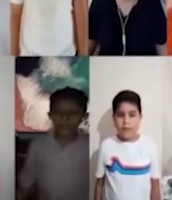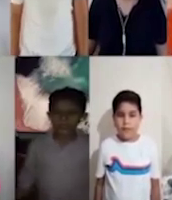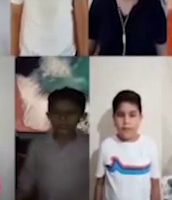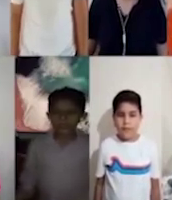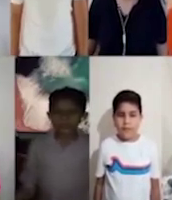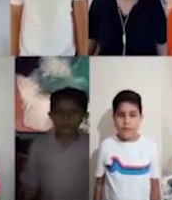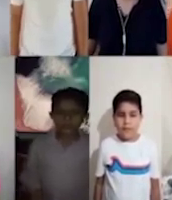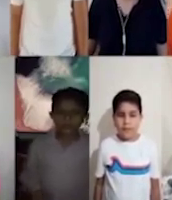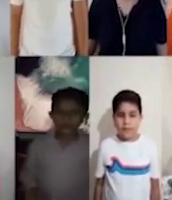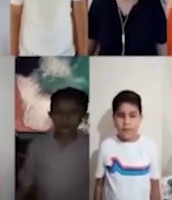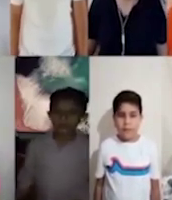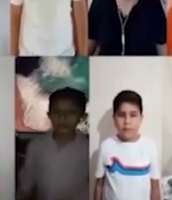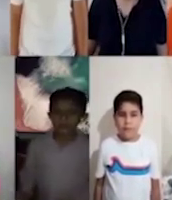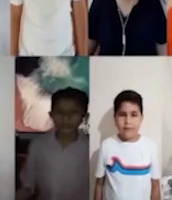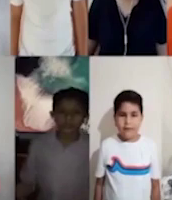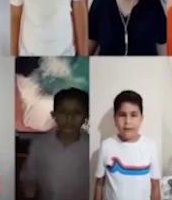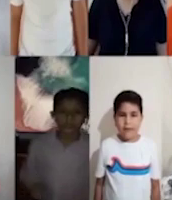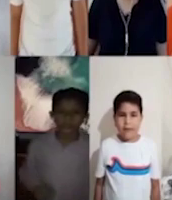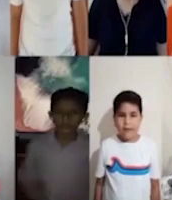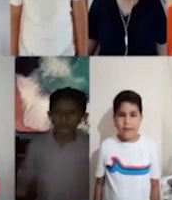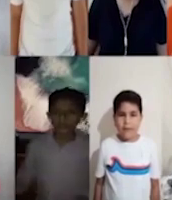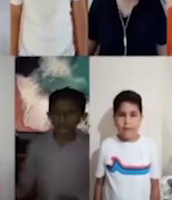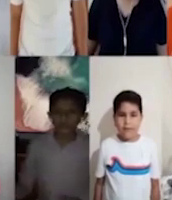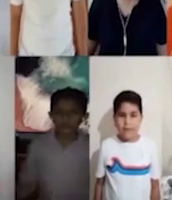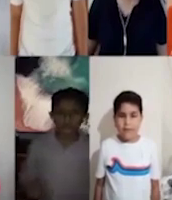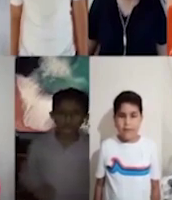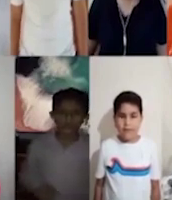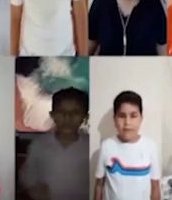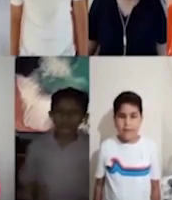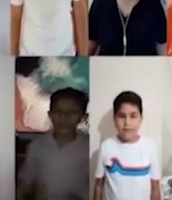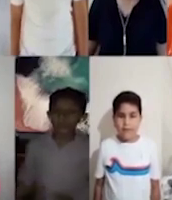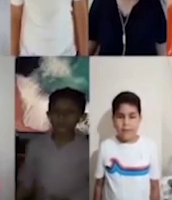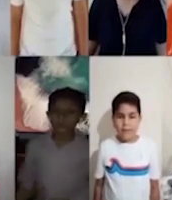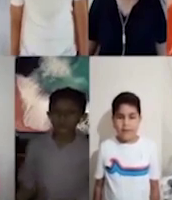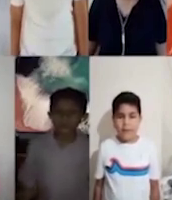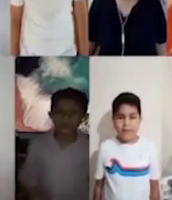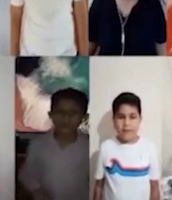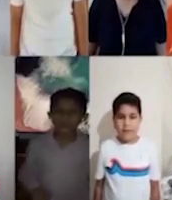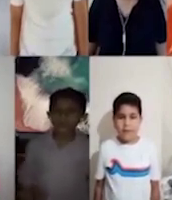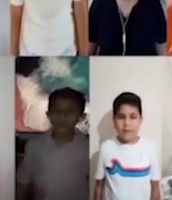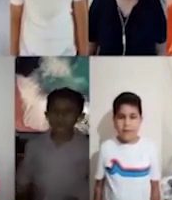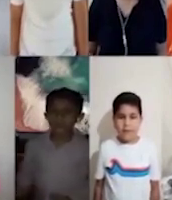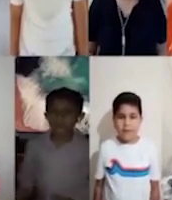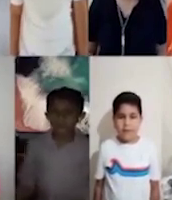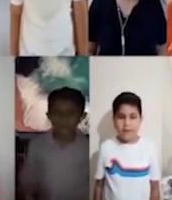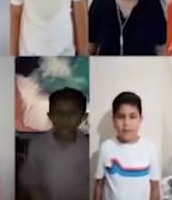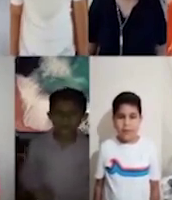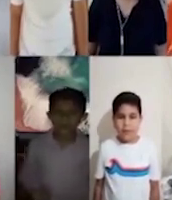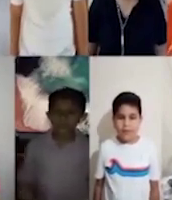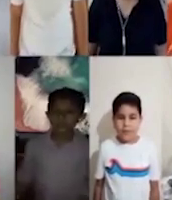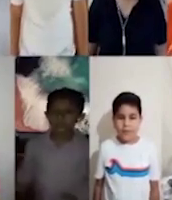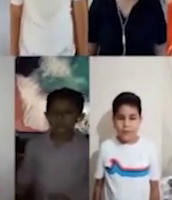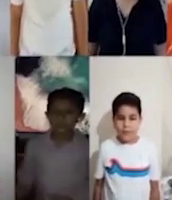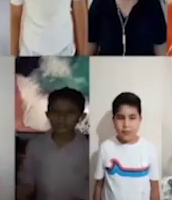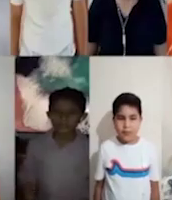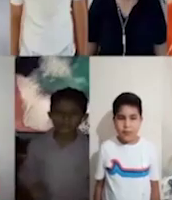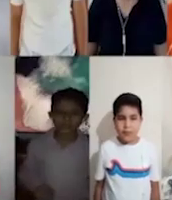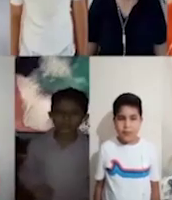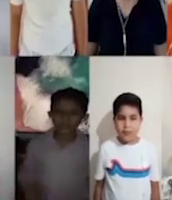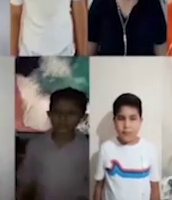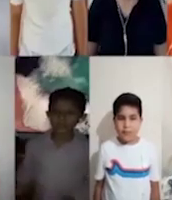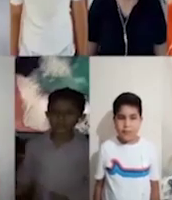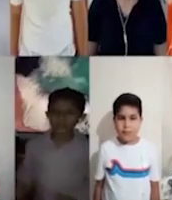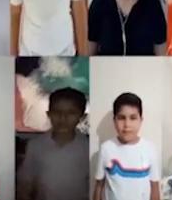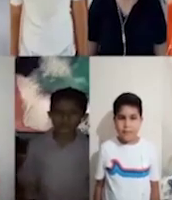La negrita cucurumbe se fue a bailar al mar para ver si las